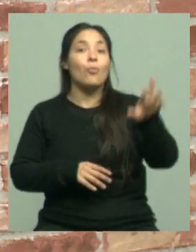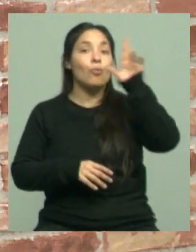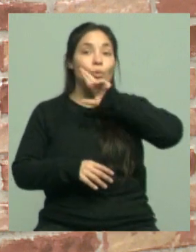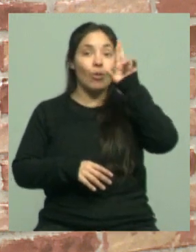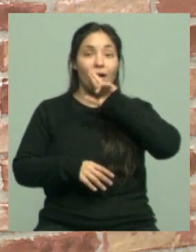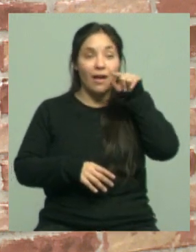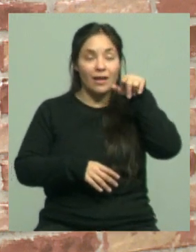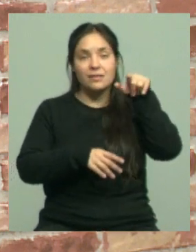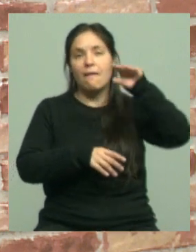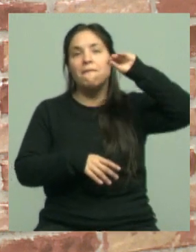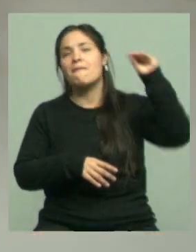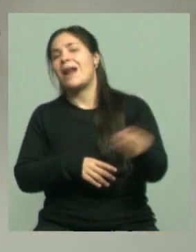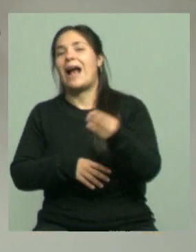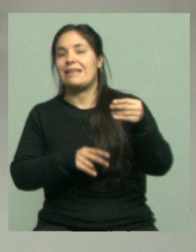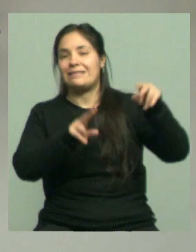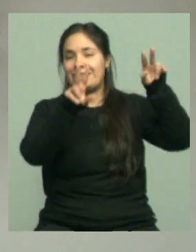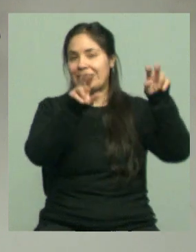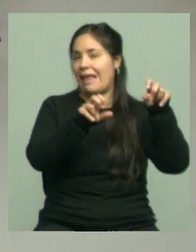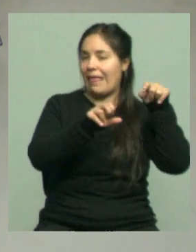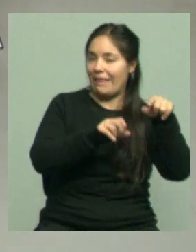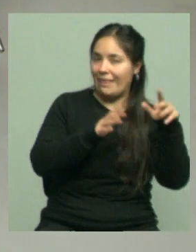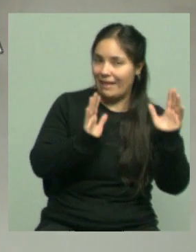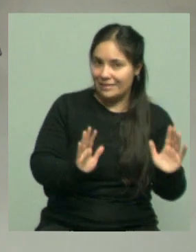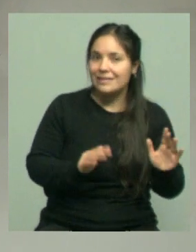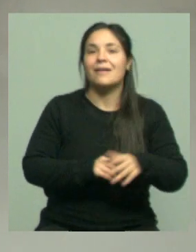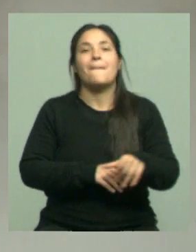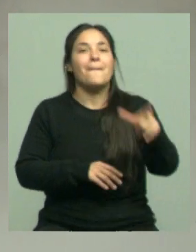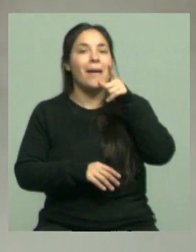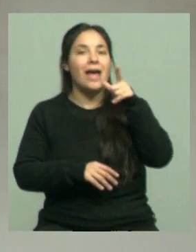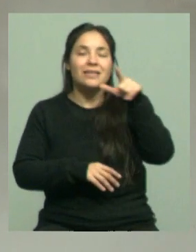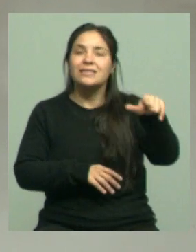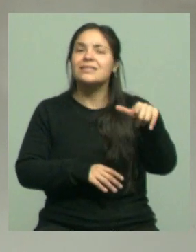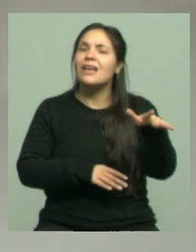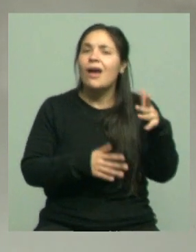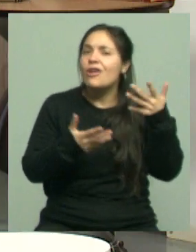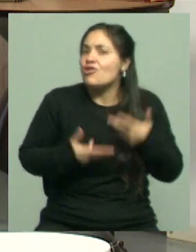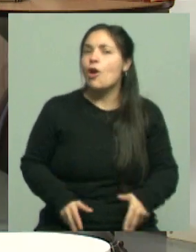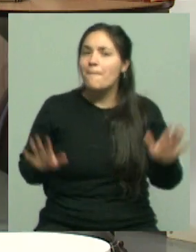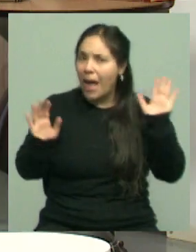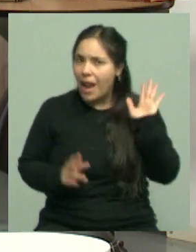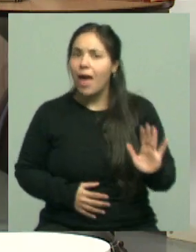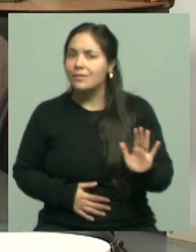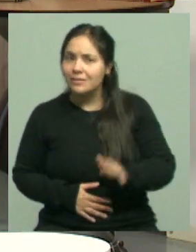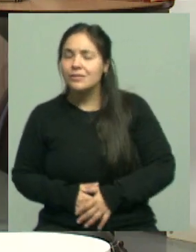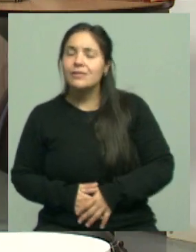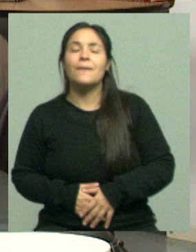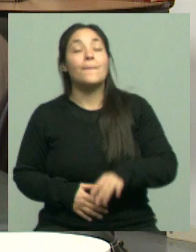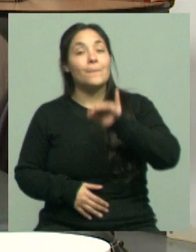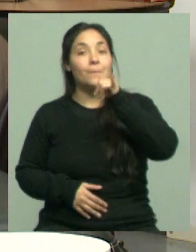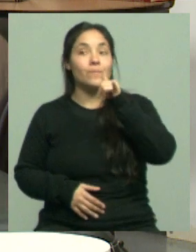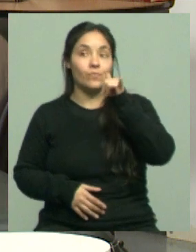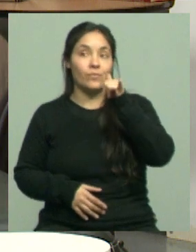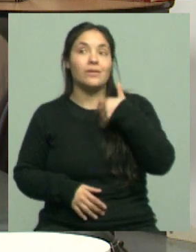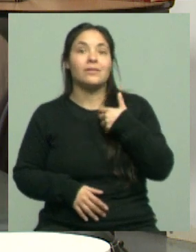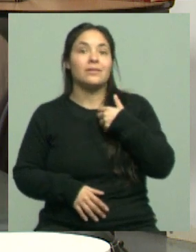fracasadas, entre comillas, algo que parece que es muy común en lo que es ficción, ¿no? Claro, y además también es un concepto que muchas